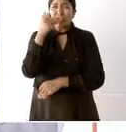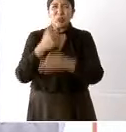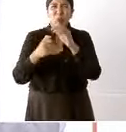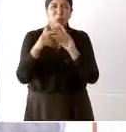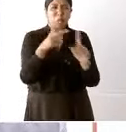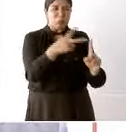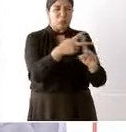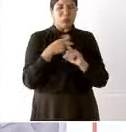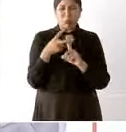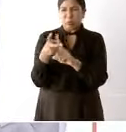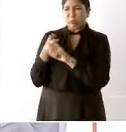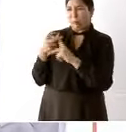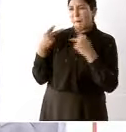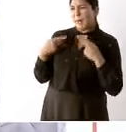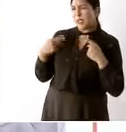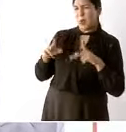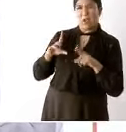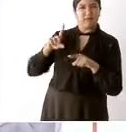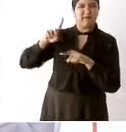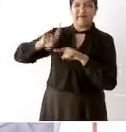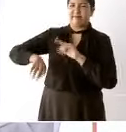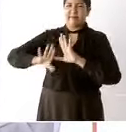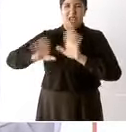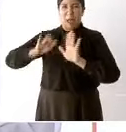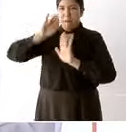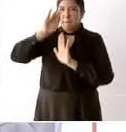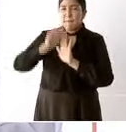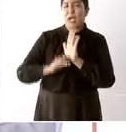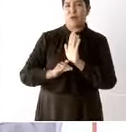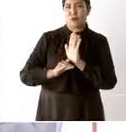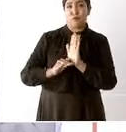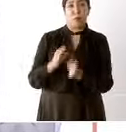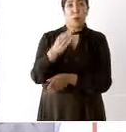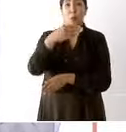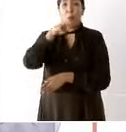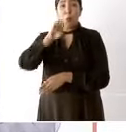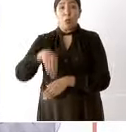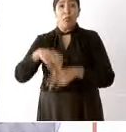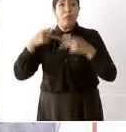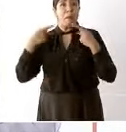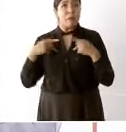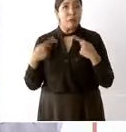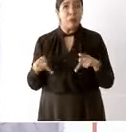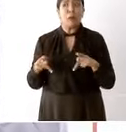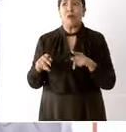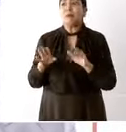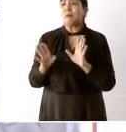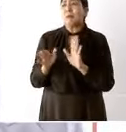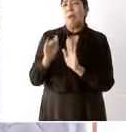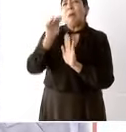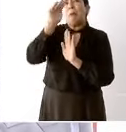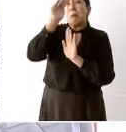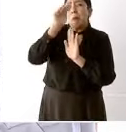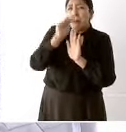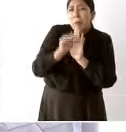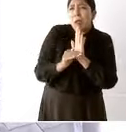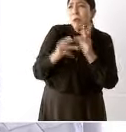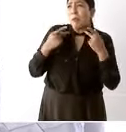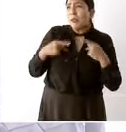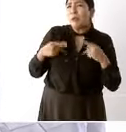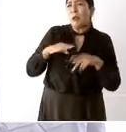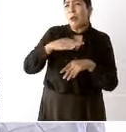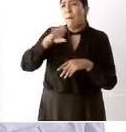secuestro, pero también los homicidios, ya hemos tenido meses sin un solo homicidio aquí en